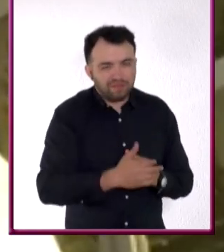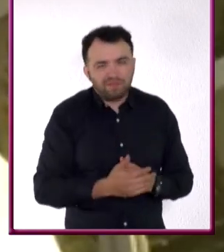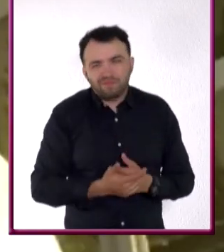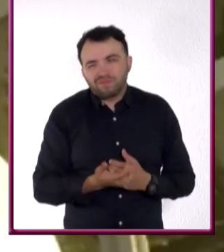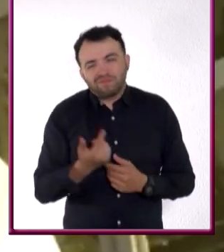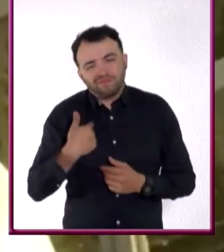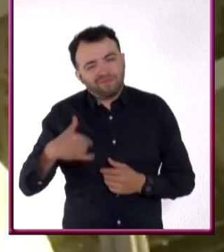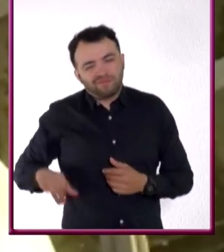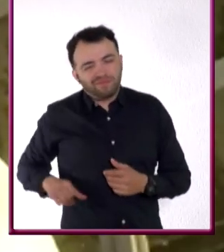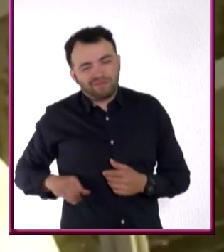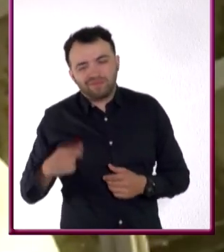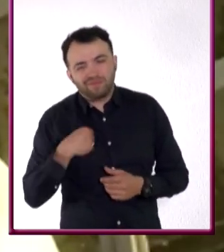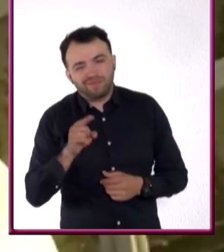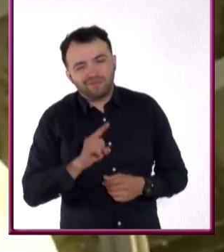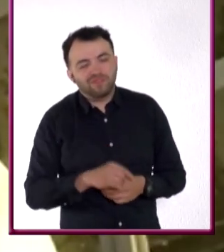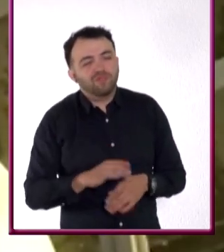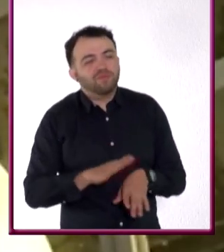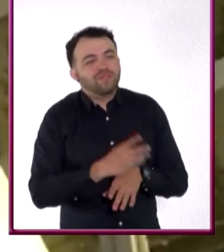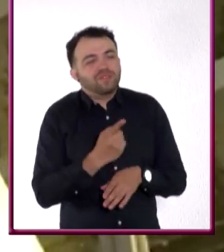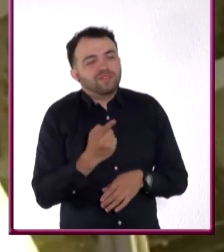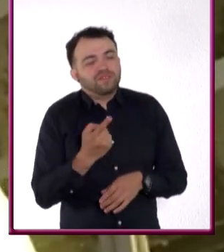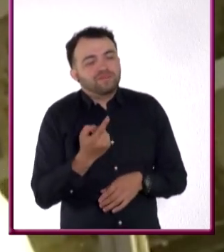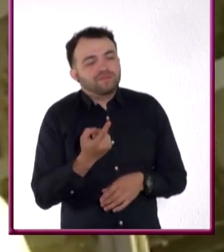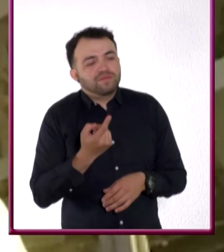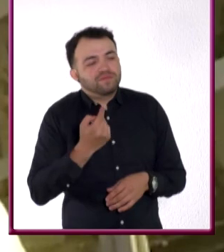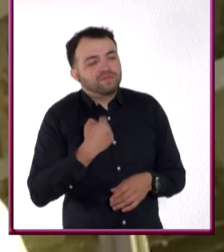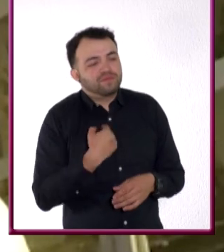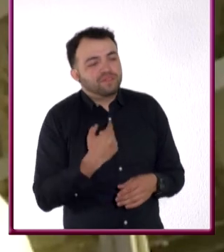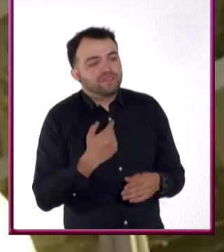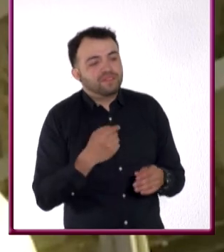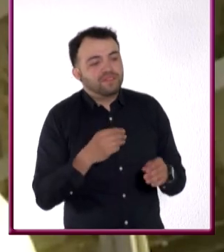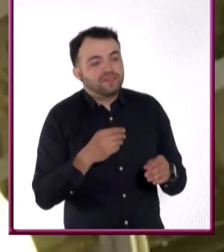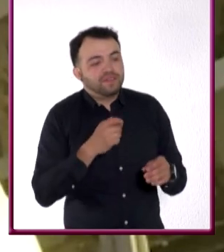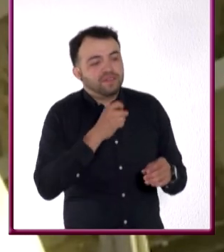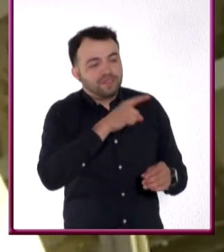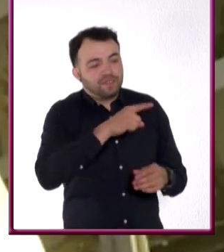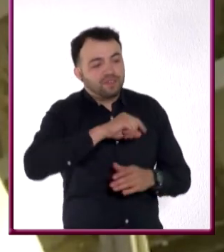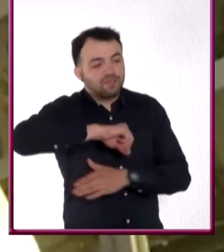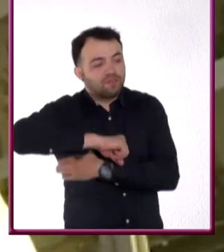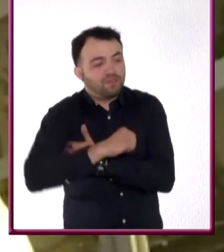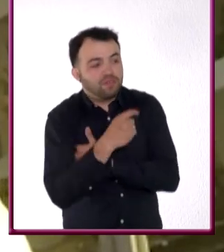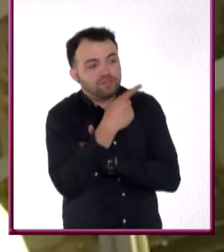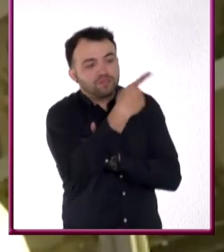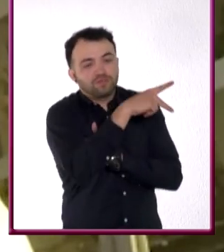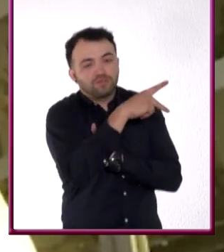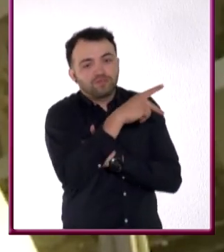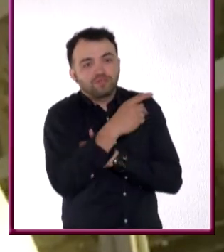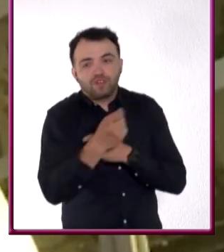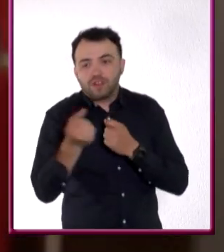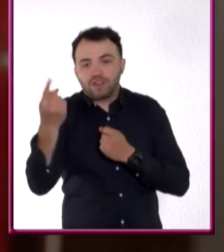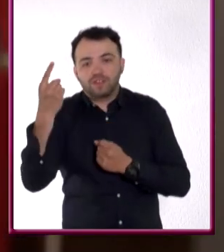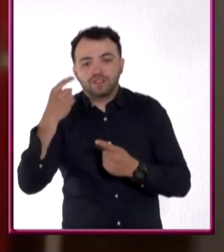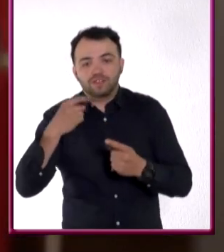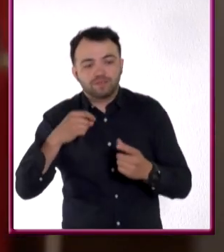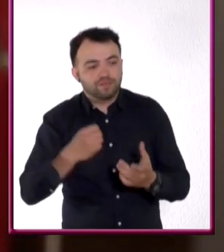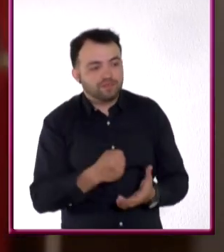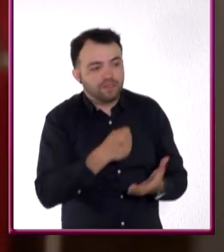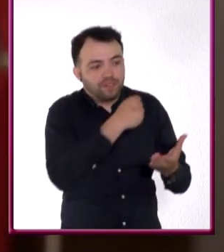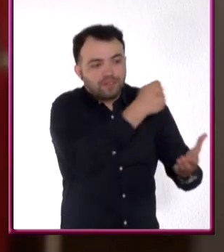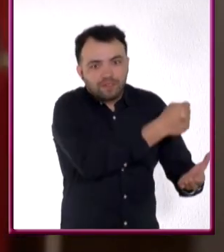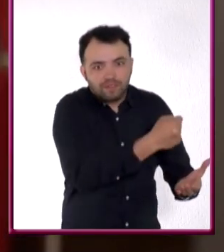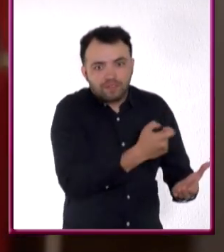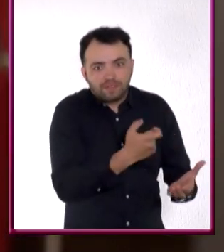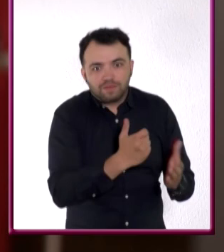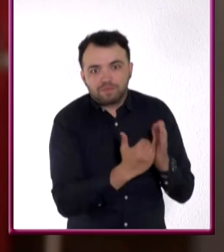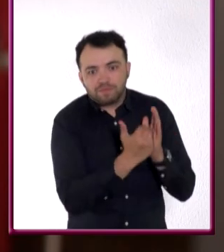estar produciendo nada, la mayor parte de los capitales que están en la bolsa son capitales especuladores y